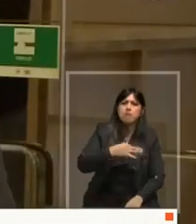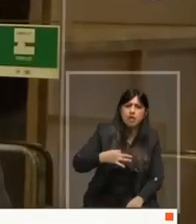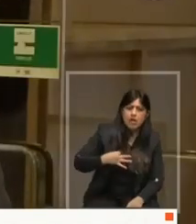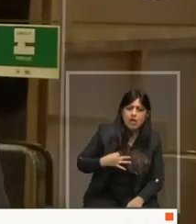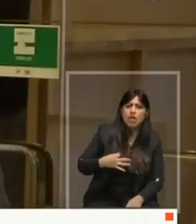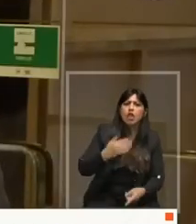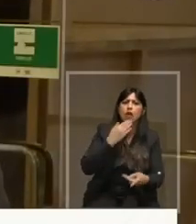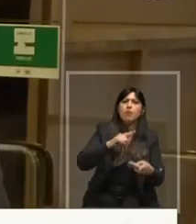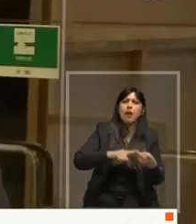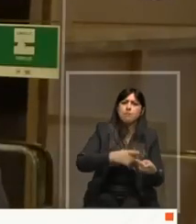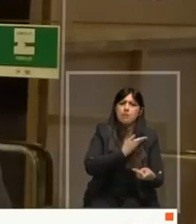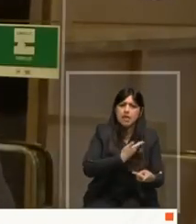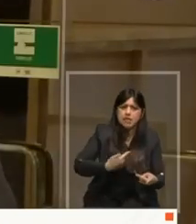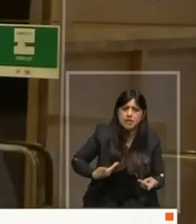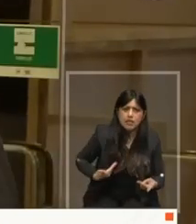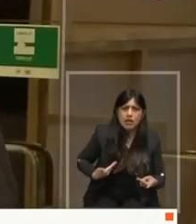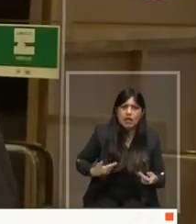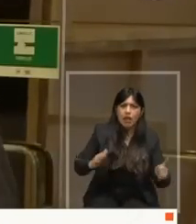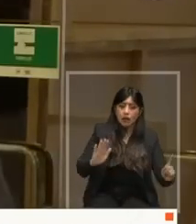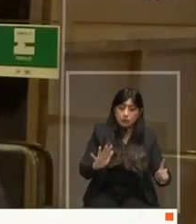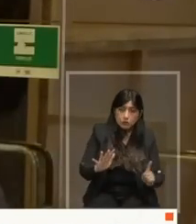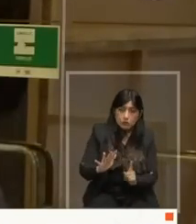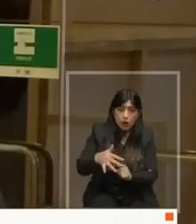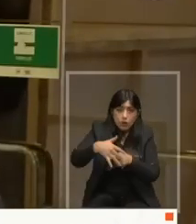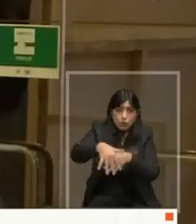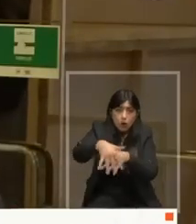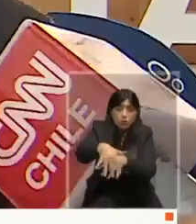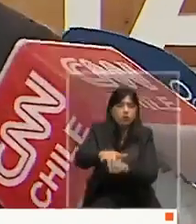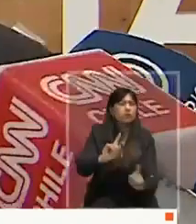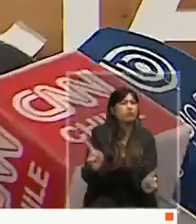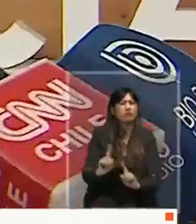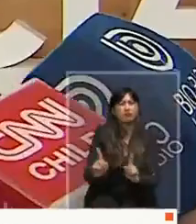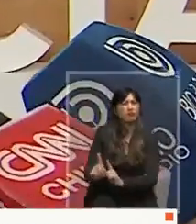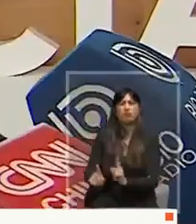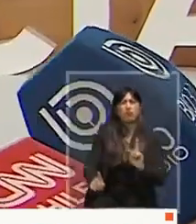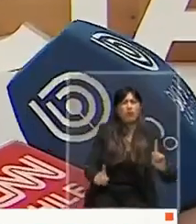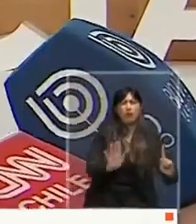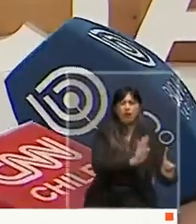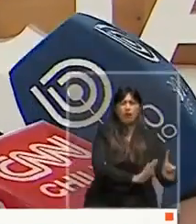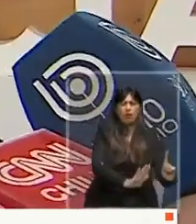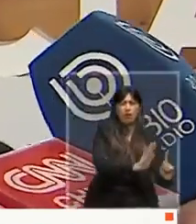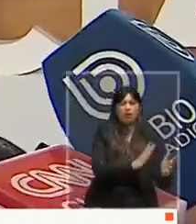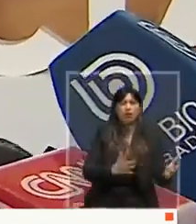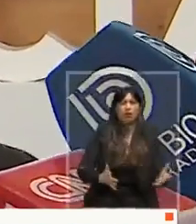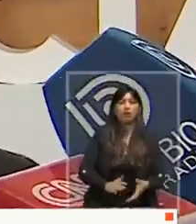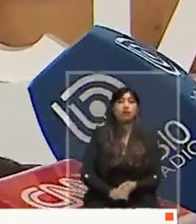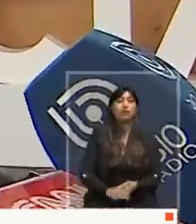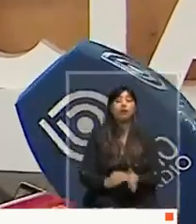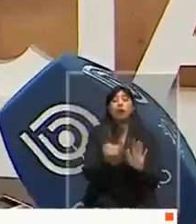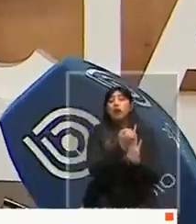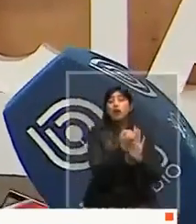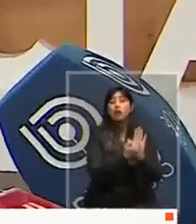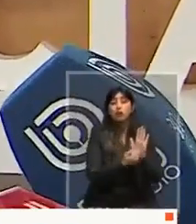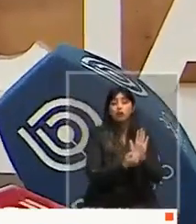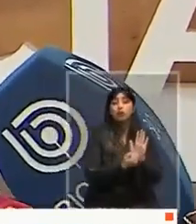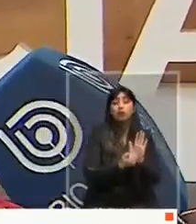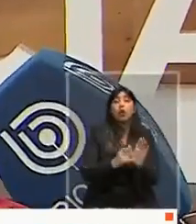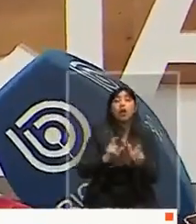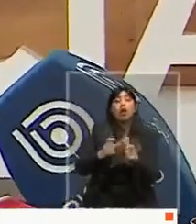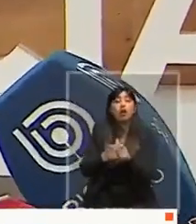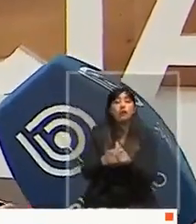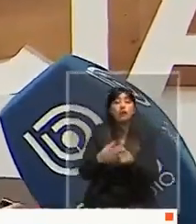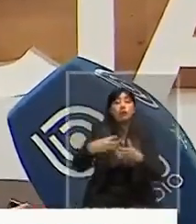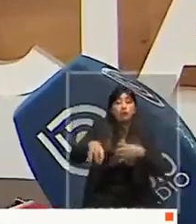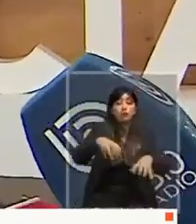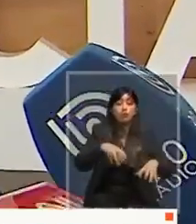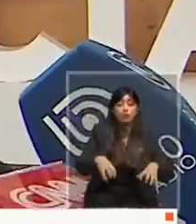el propio presidente no hubiesen marchado en esta romería. Literalmente es un instructivo de la División de Gobierno Interior a los delegados